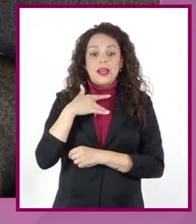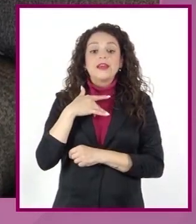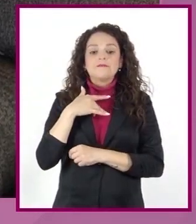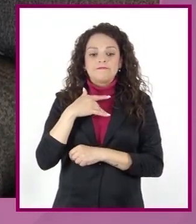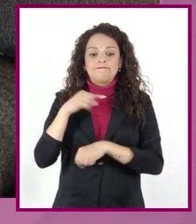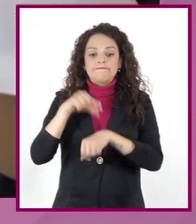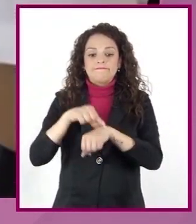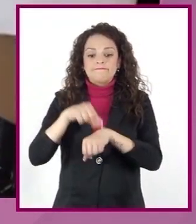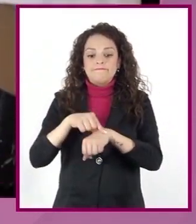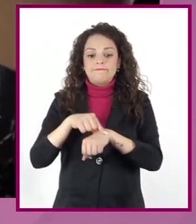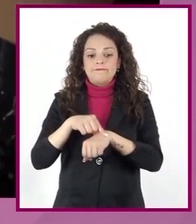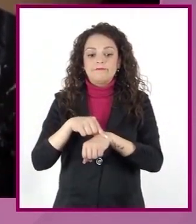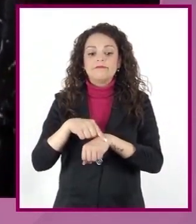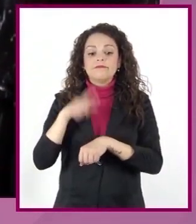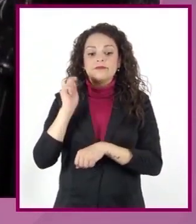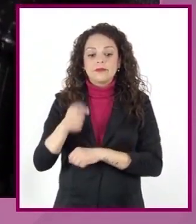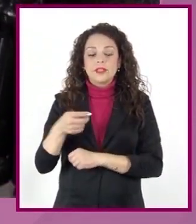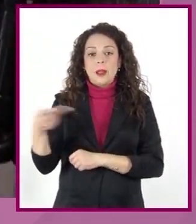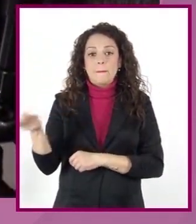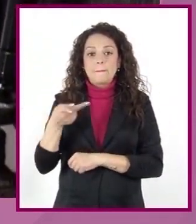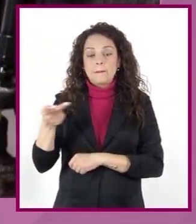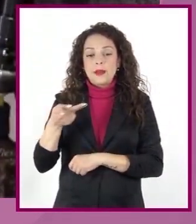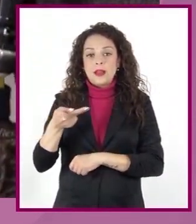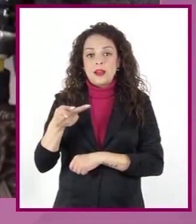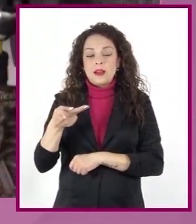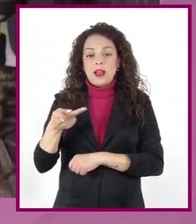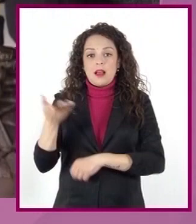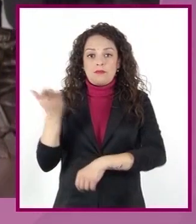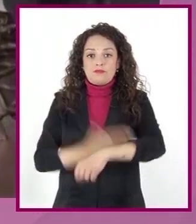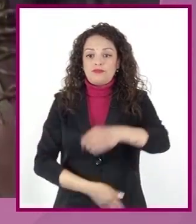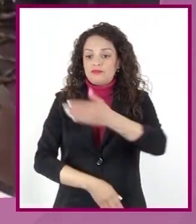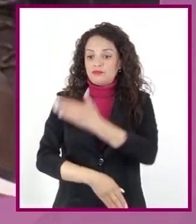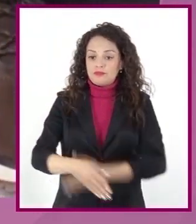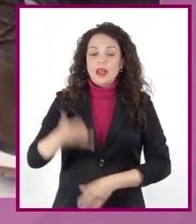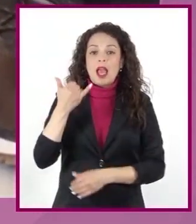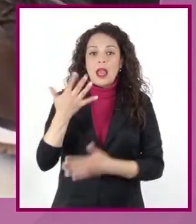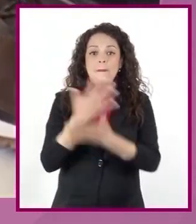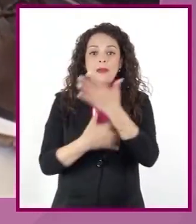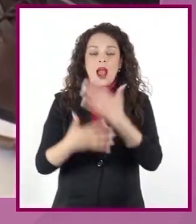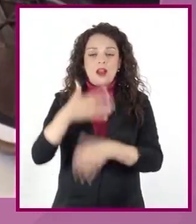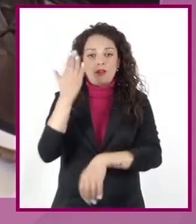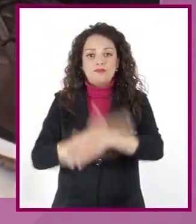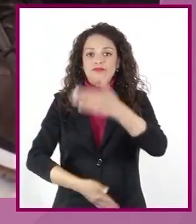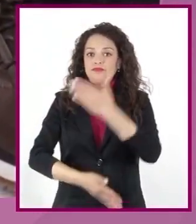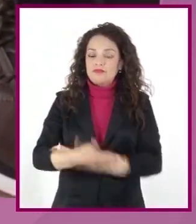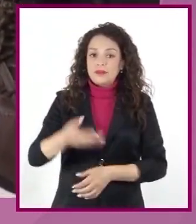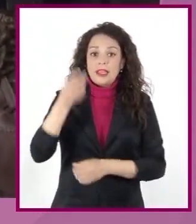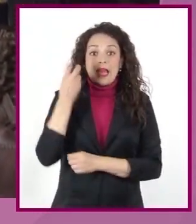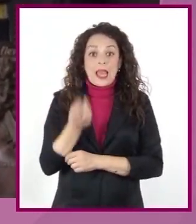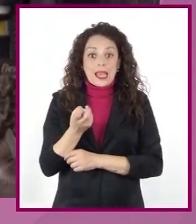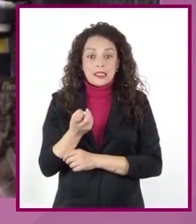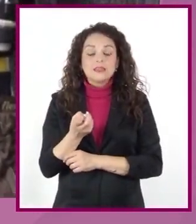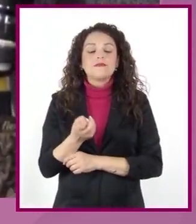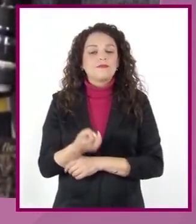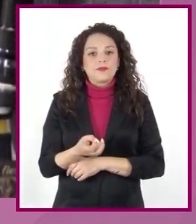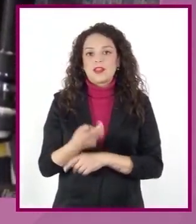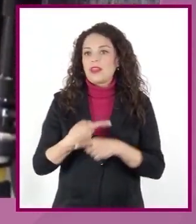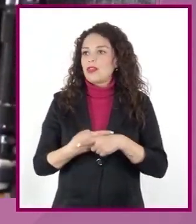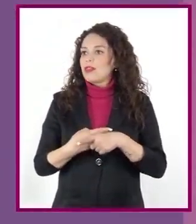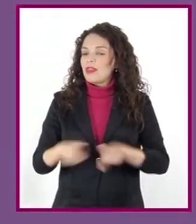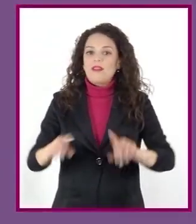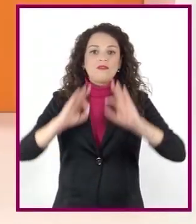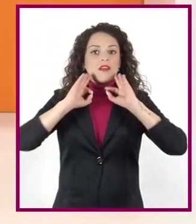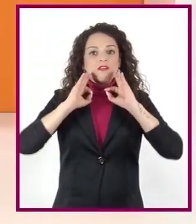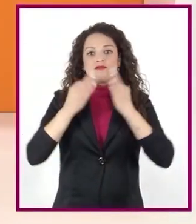amputaron las manos, me amputaron los pies. Y a raíz de ahí comencé a vivir una vida muy diferente, comencé a vivir un proceso muy diferente para